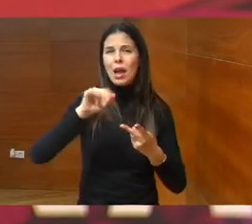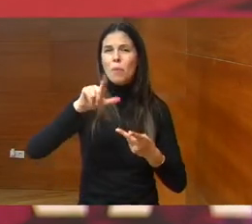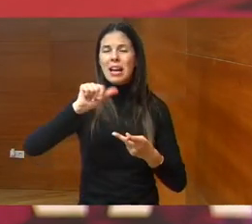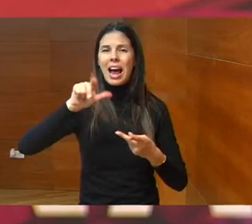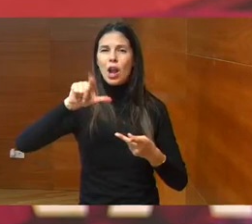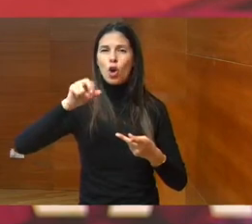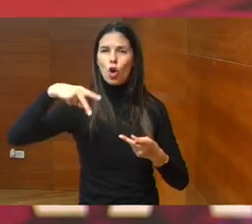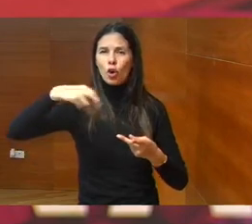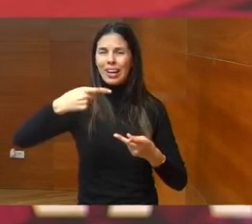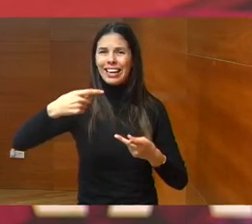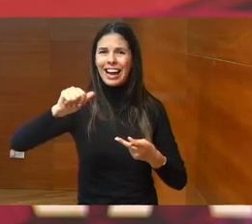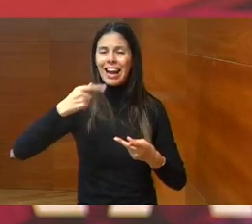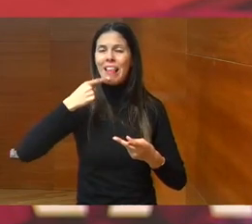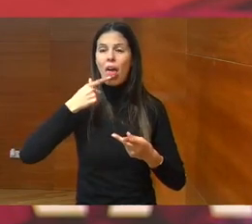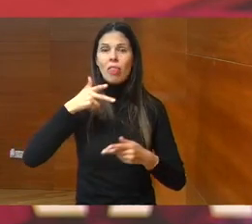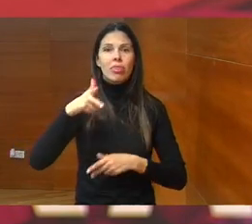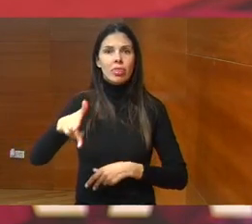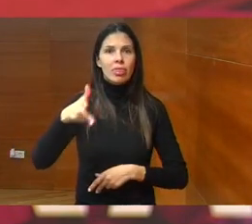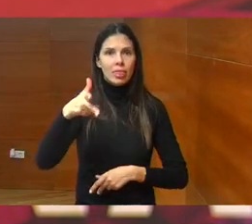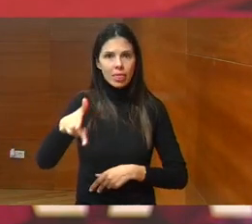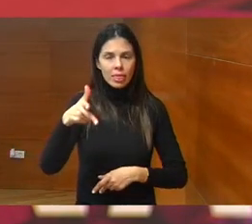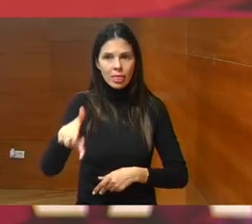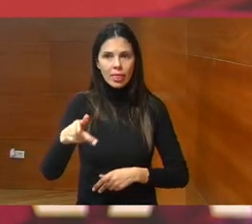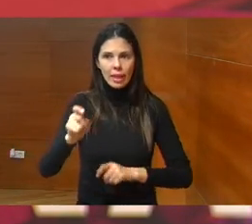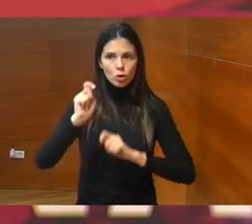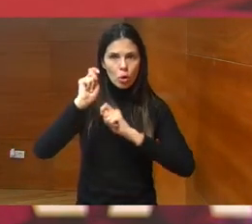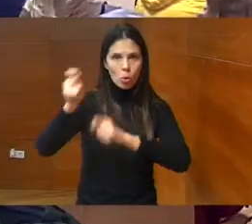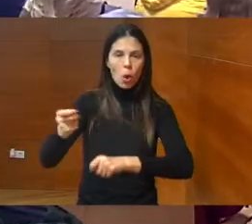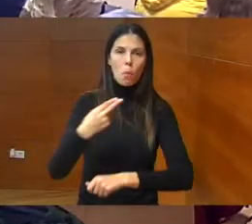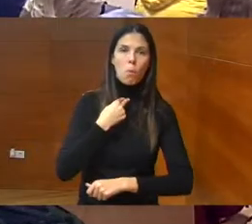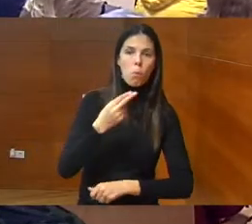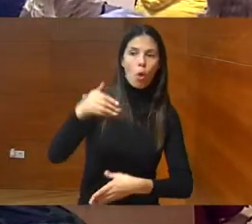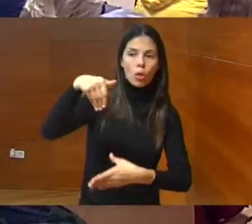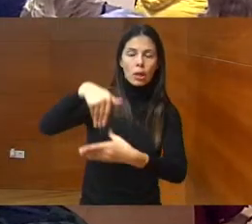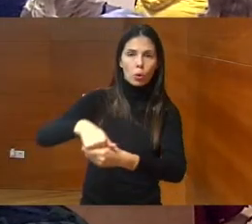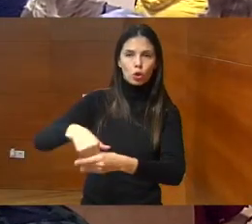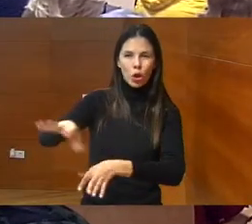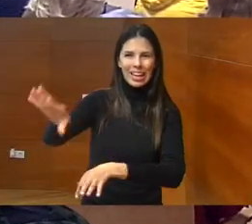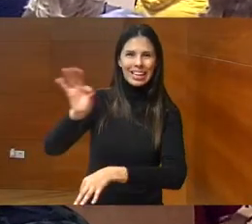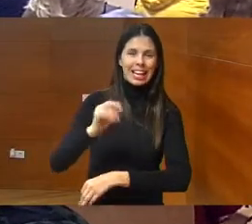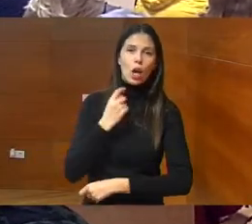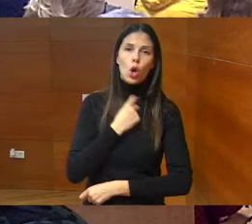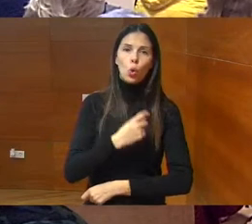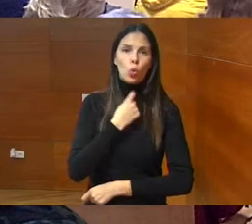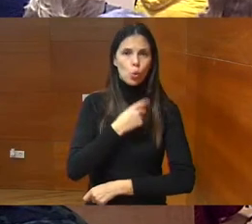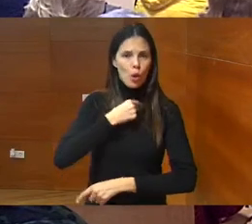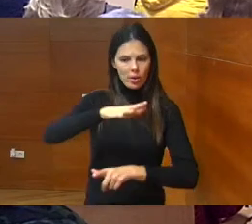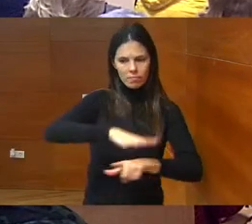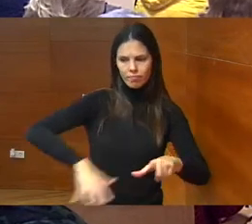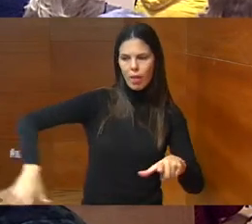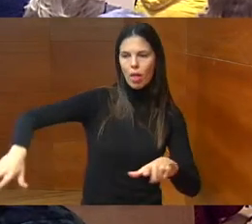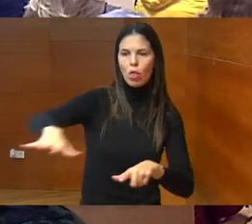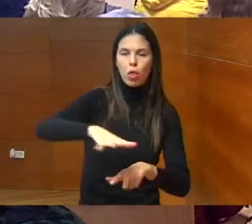a proponer con voz evoto a oscuras de la zona entre las posesiones